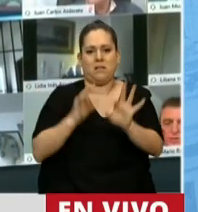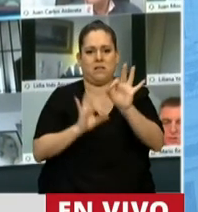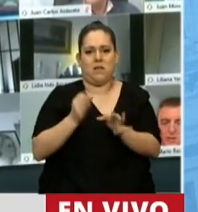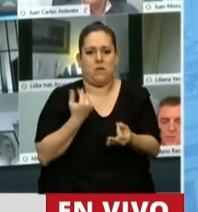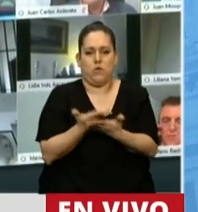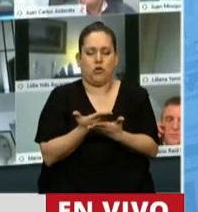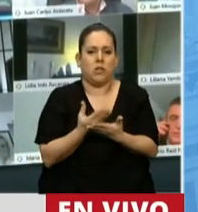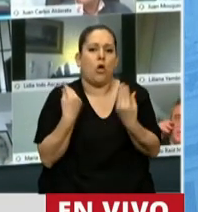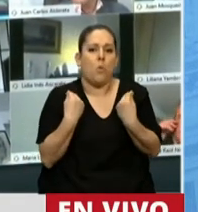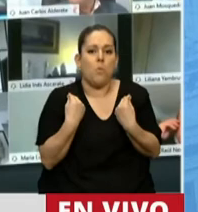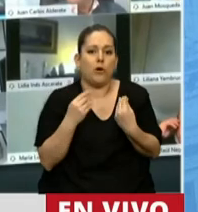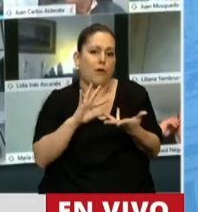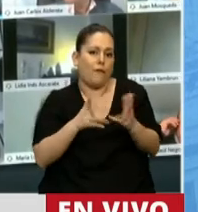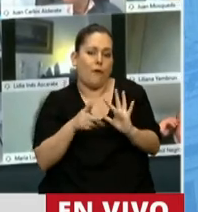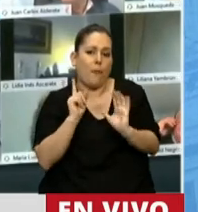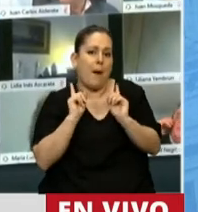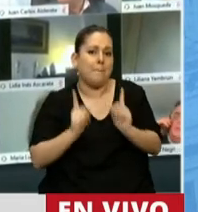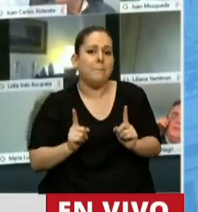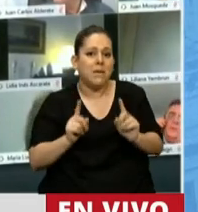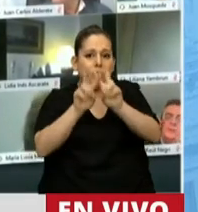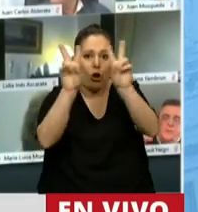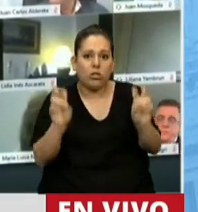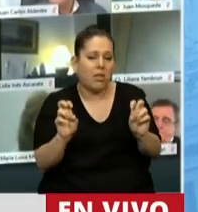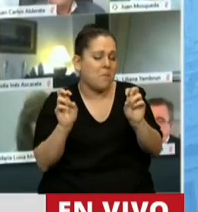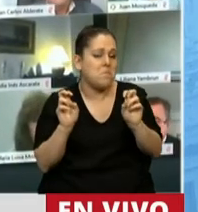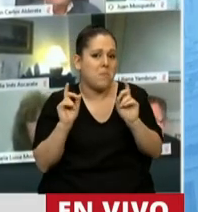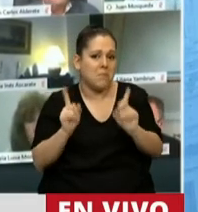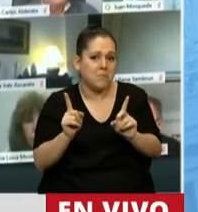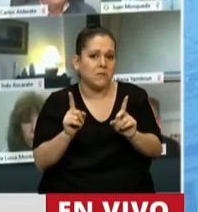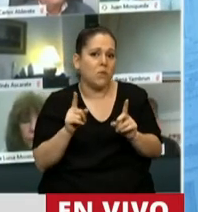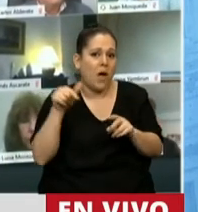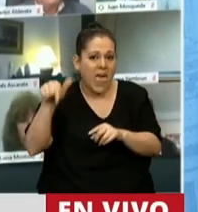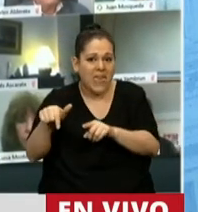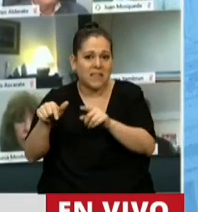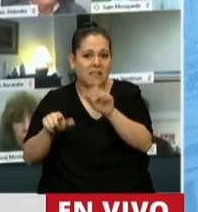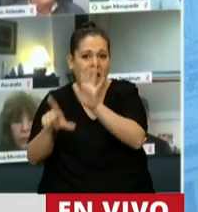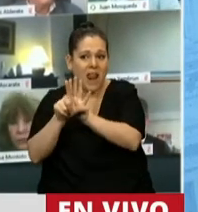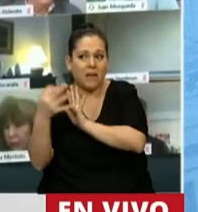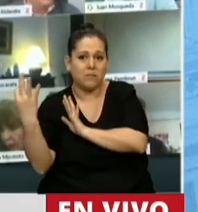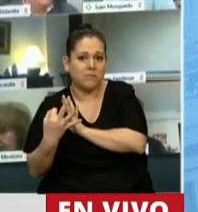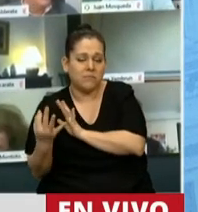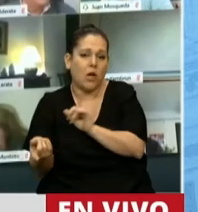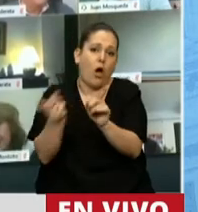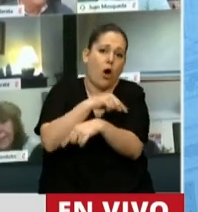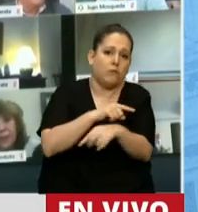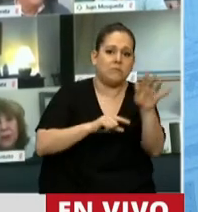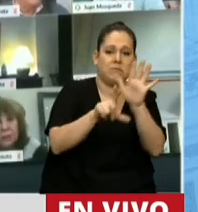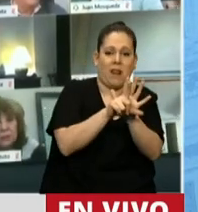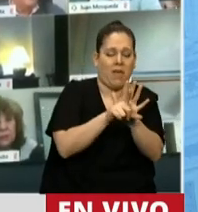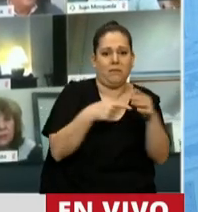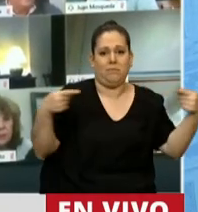abrir, porque es la otra cara de la misma moneda. Si esto es bueno, es porque el otro naturalmente no lo